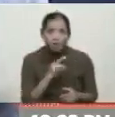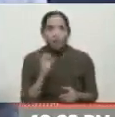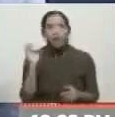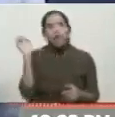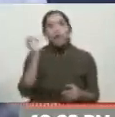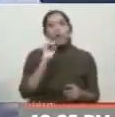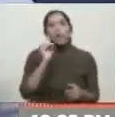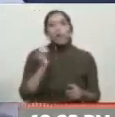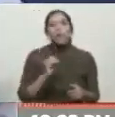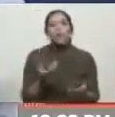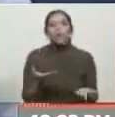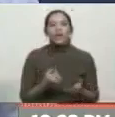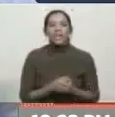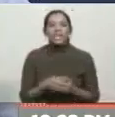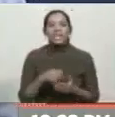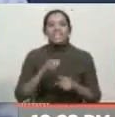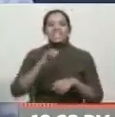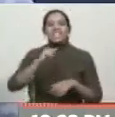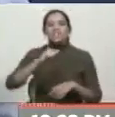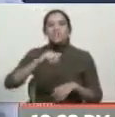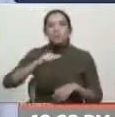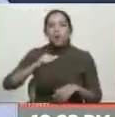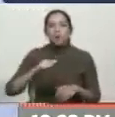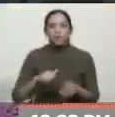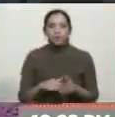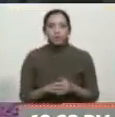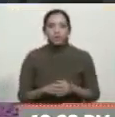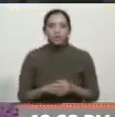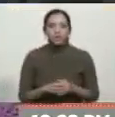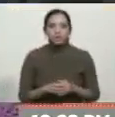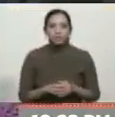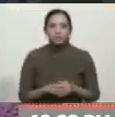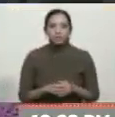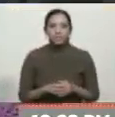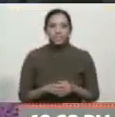chicho limonada, o estás aquí, o estás allá. ¿Eres lacra o eres licra? O eres mono o eres ardilla.